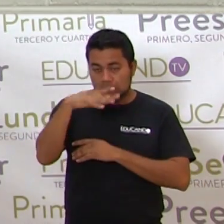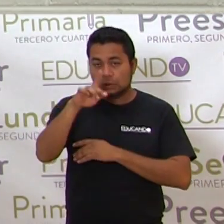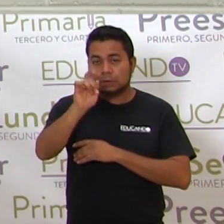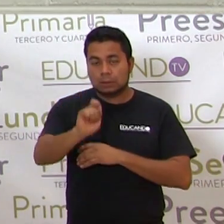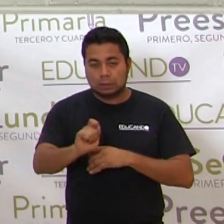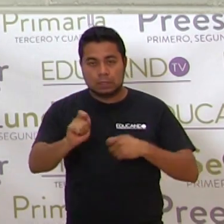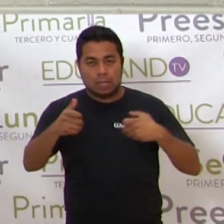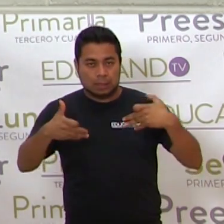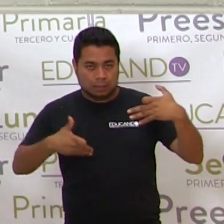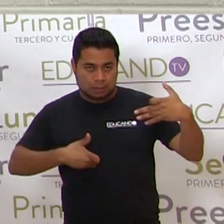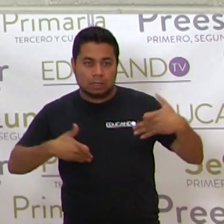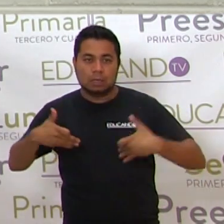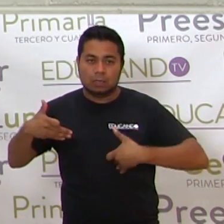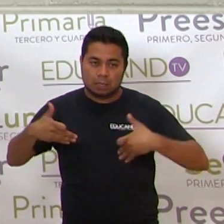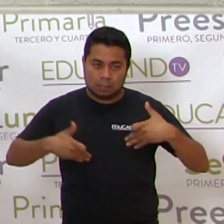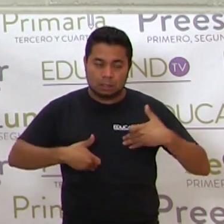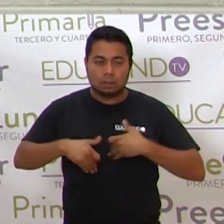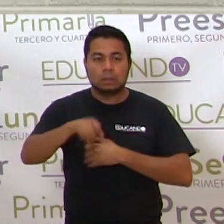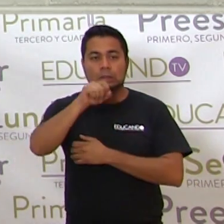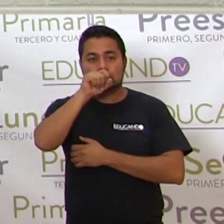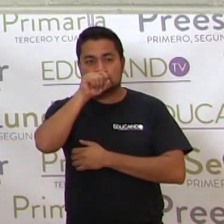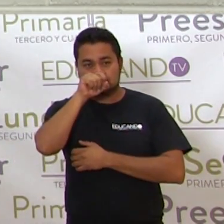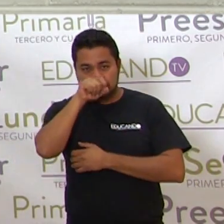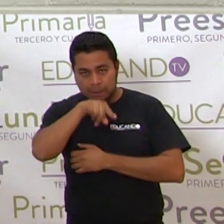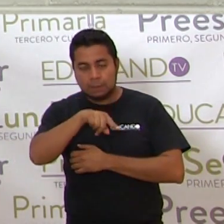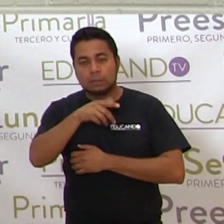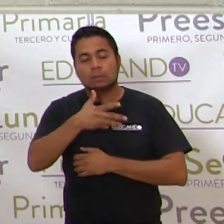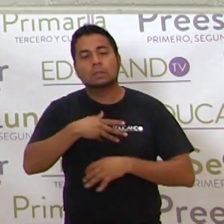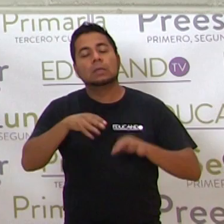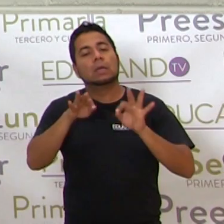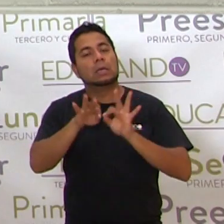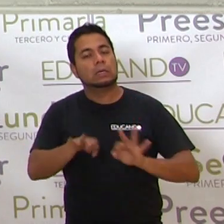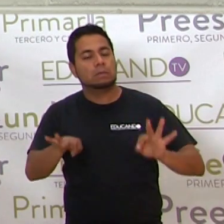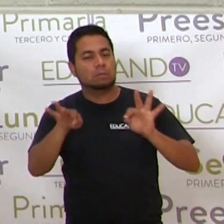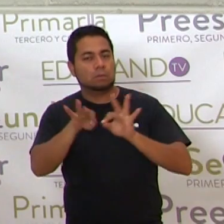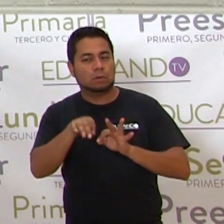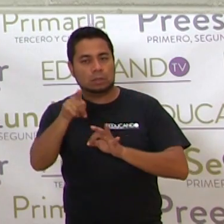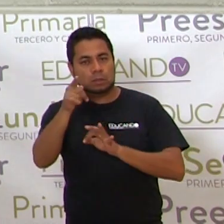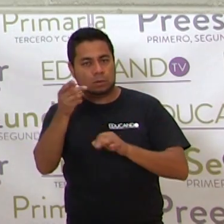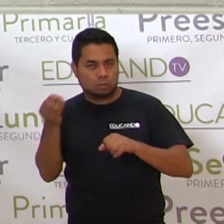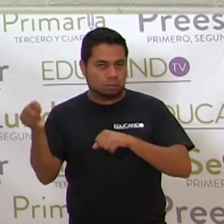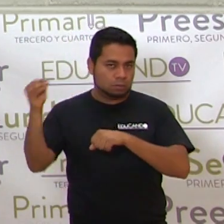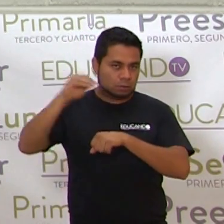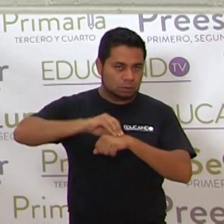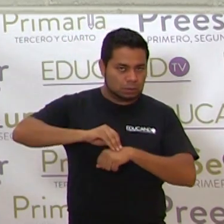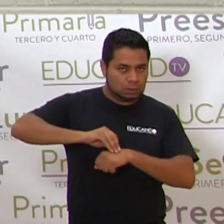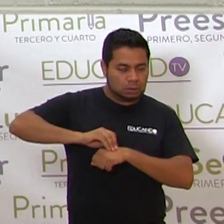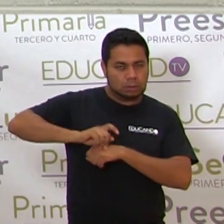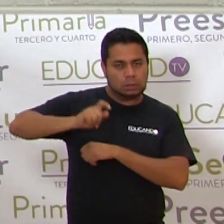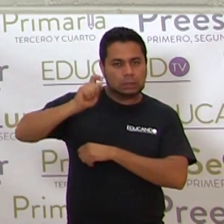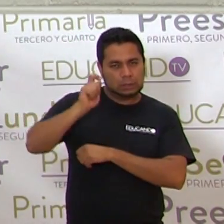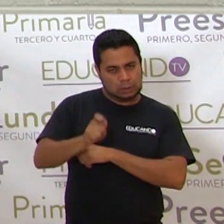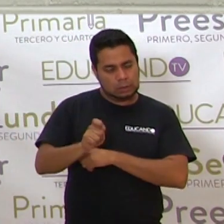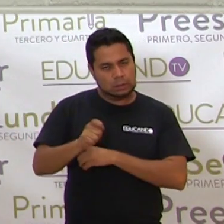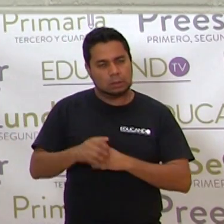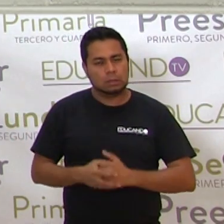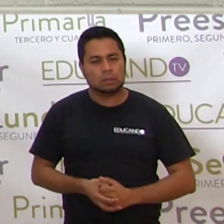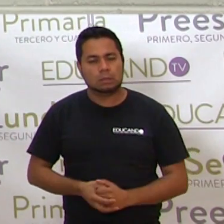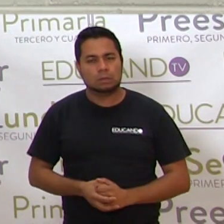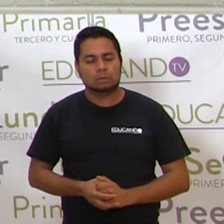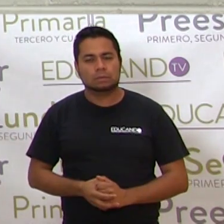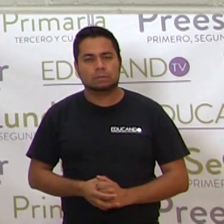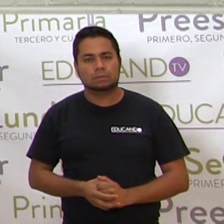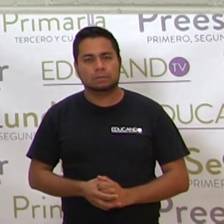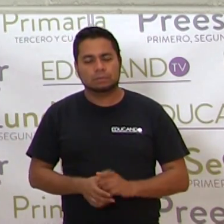teatro, también es muy importante hacer una referencia. Si tú en algún